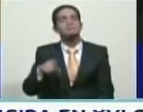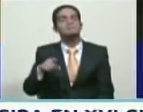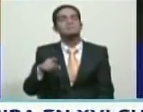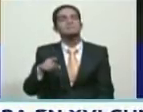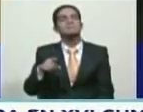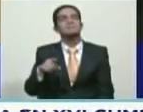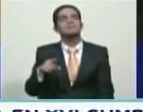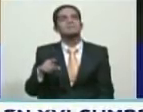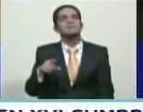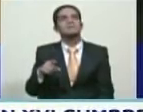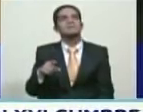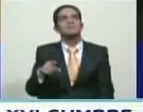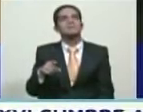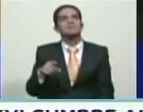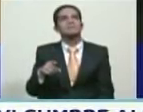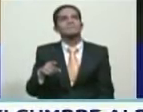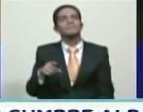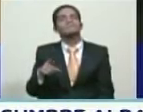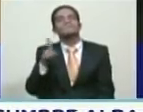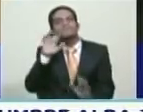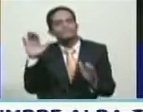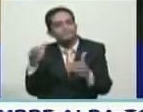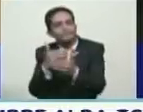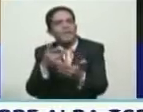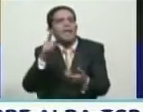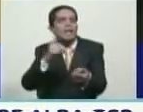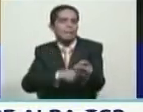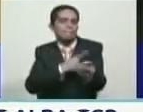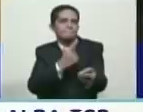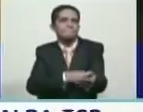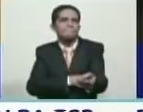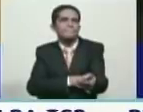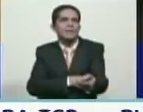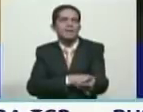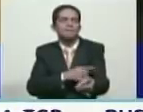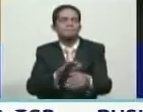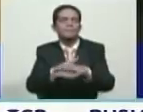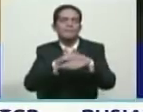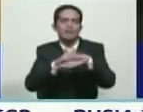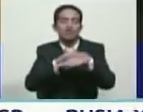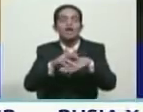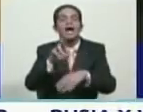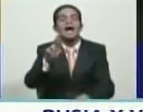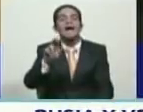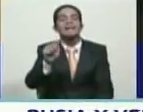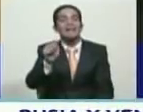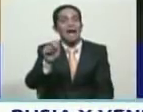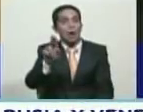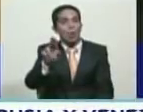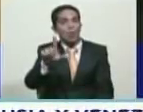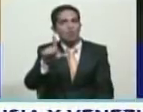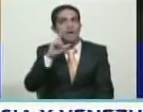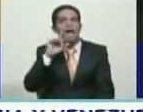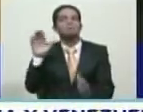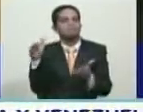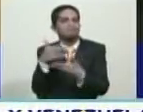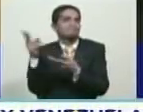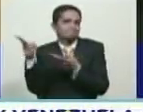Y quisiéramos también acoger a Raúl Pakulski como el nuevo presidente del banco.